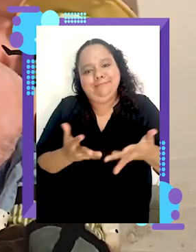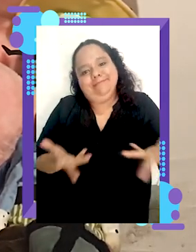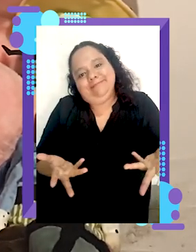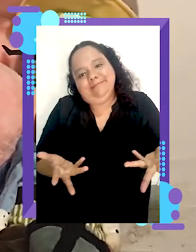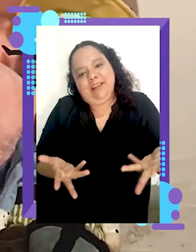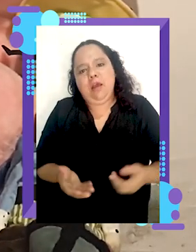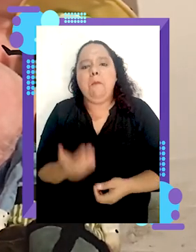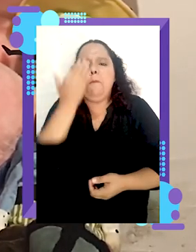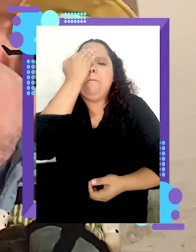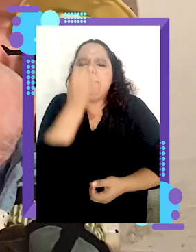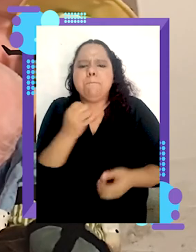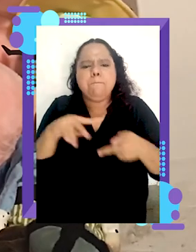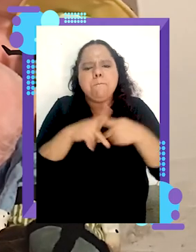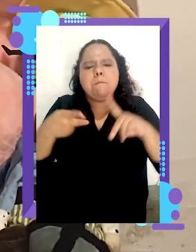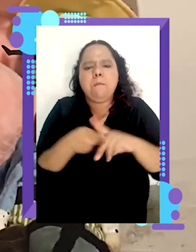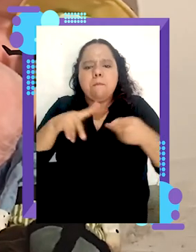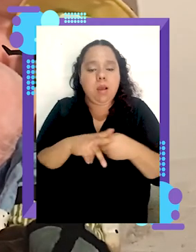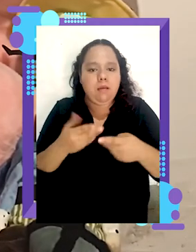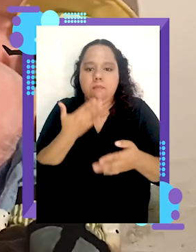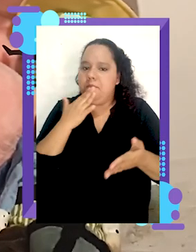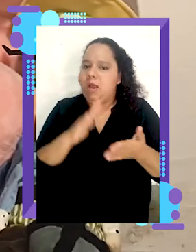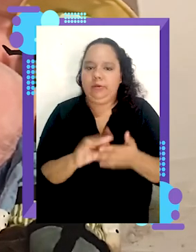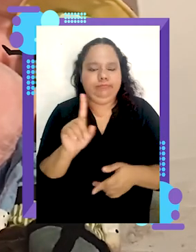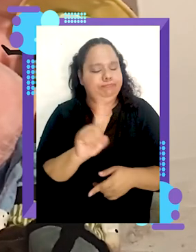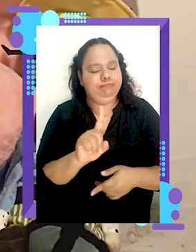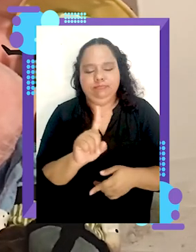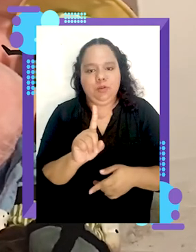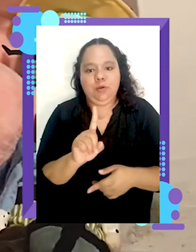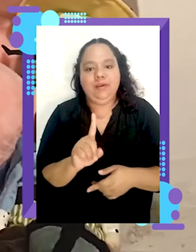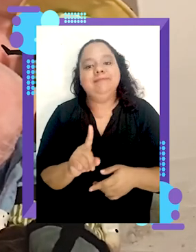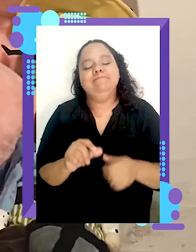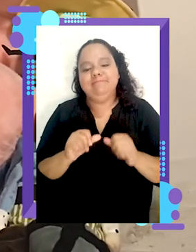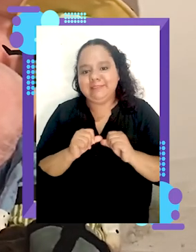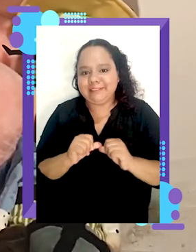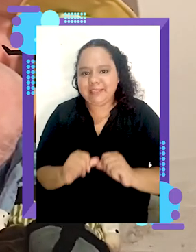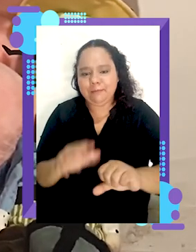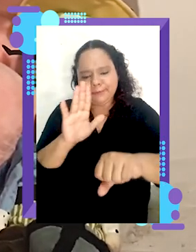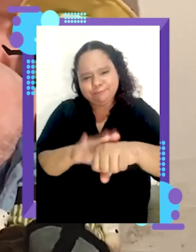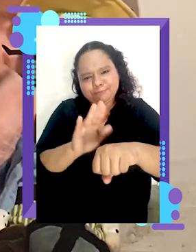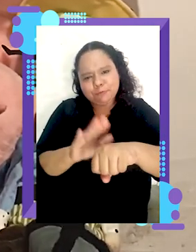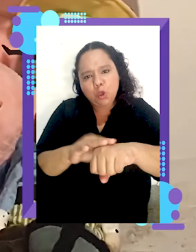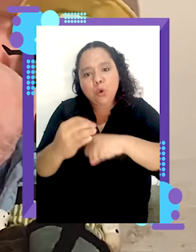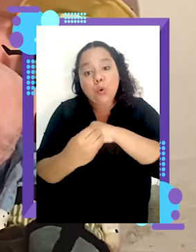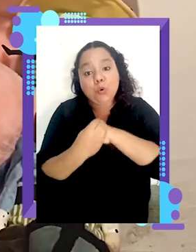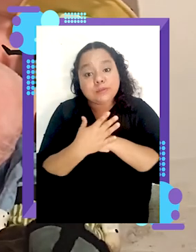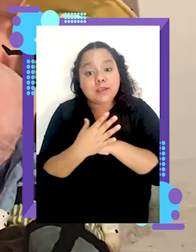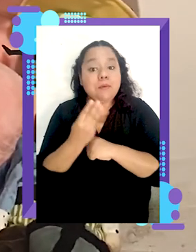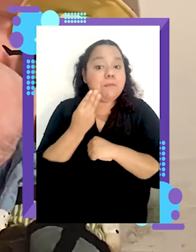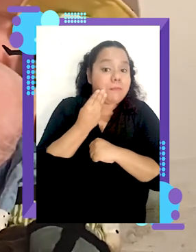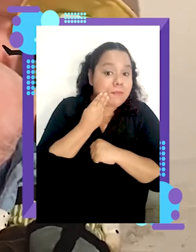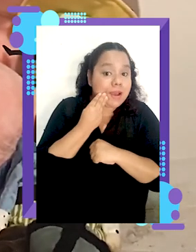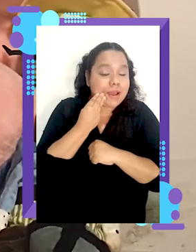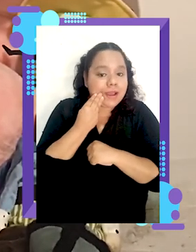malo? ¿Por qué estaban peleando? Pelearse es malo. Por eso tenemos que pedir consejos